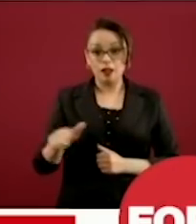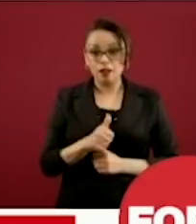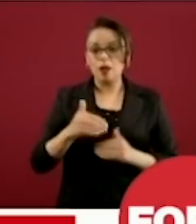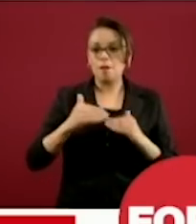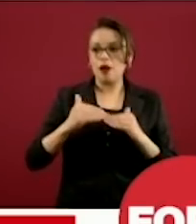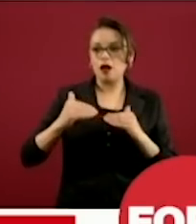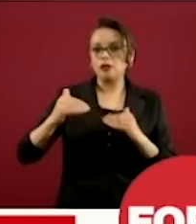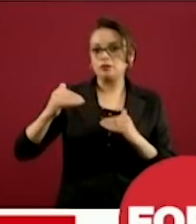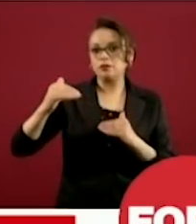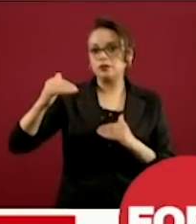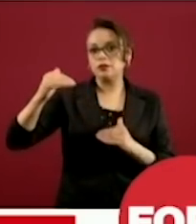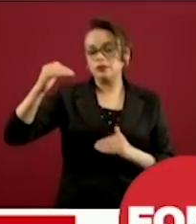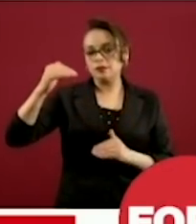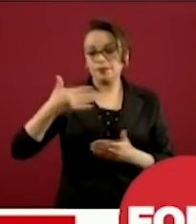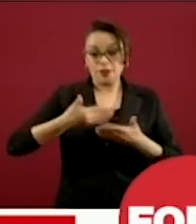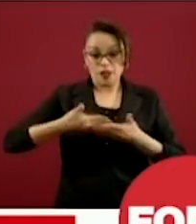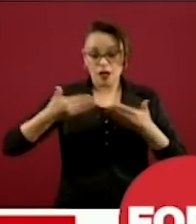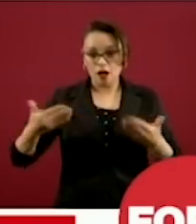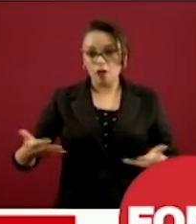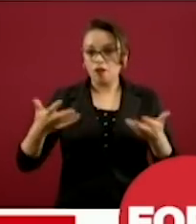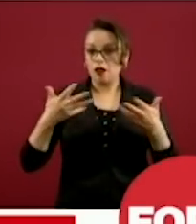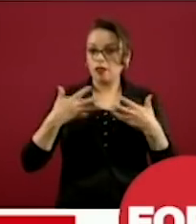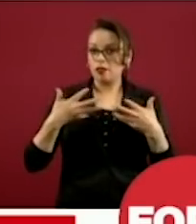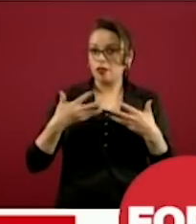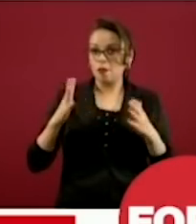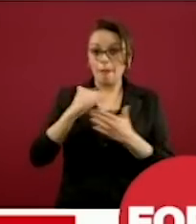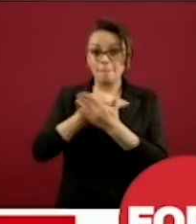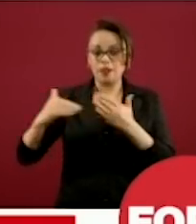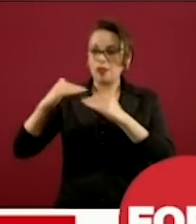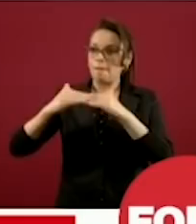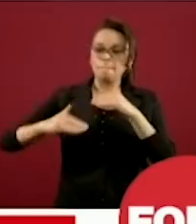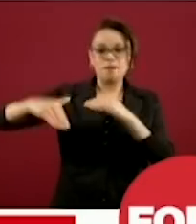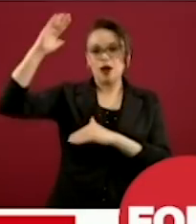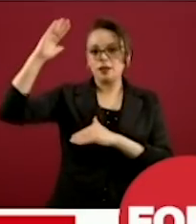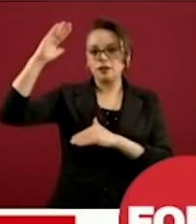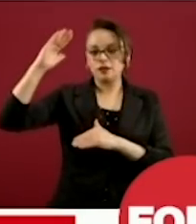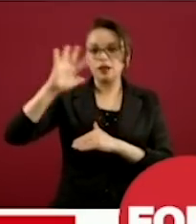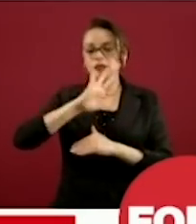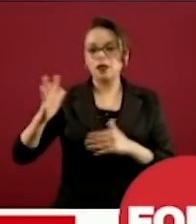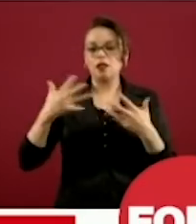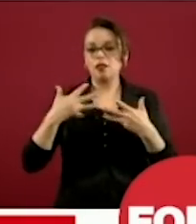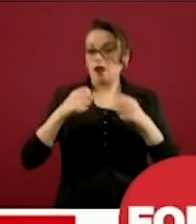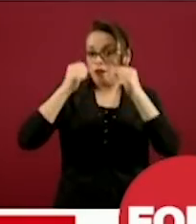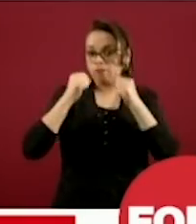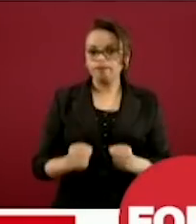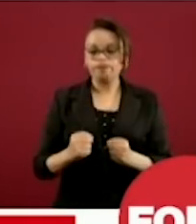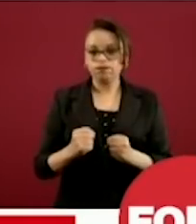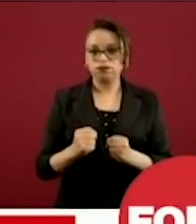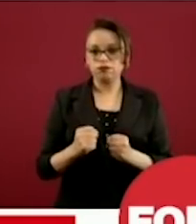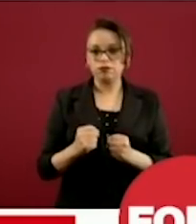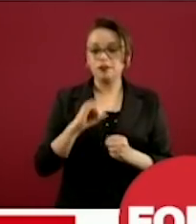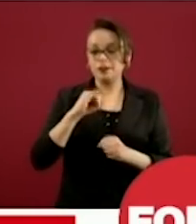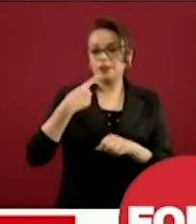tiempo, representando ahora más de la mitad de los casos que se confirman a nivel mundial. Sin